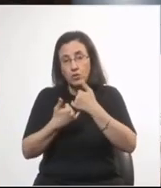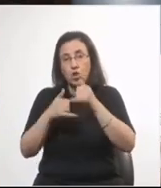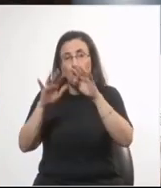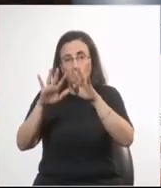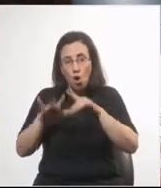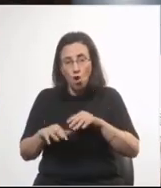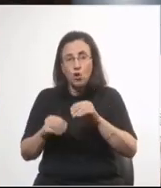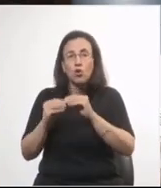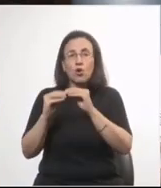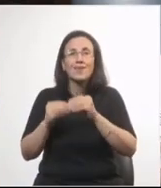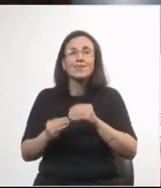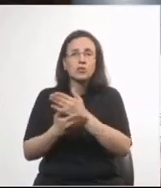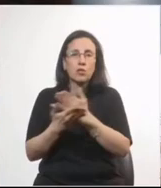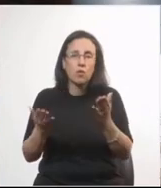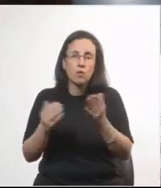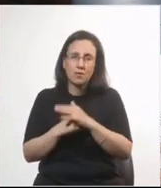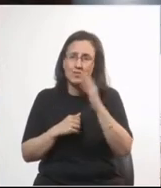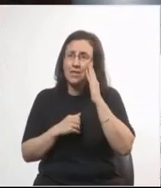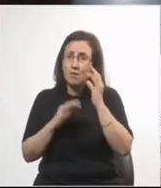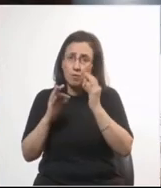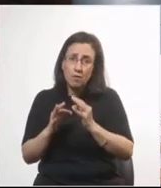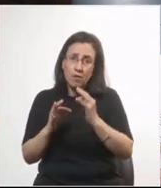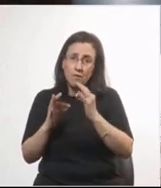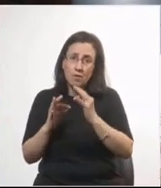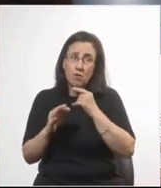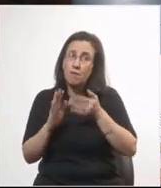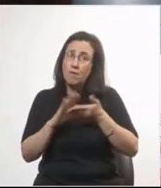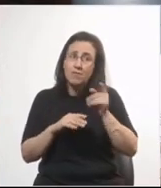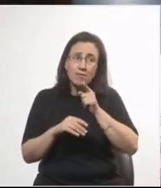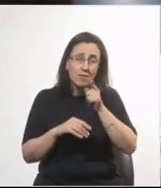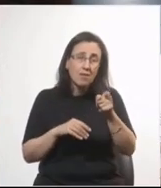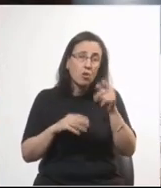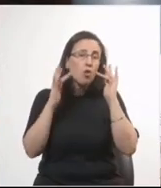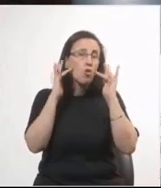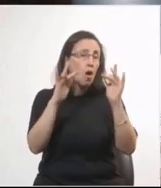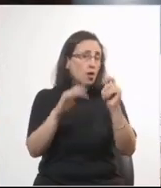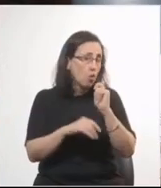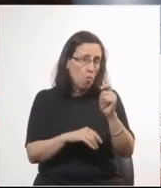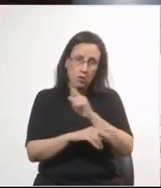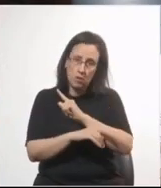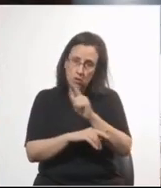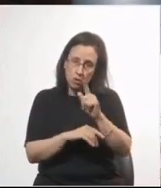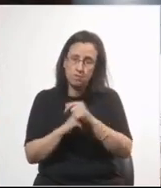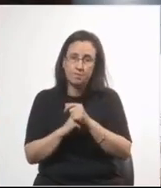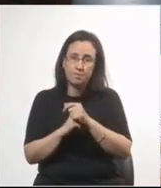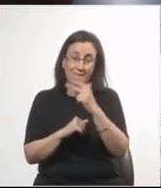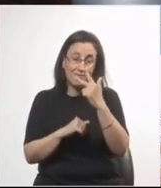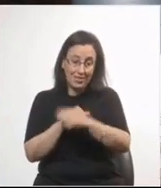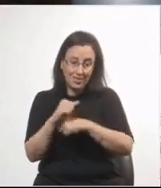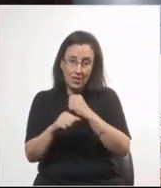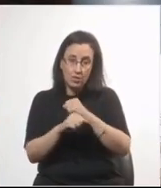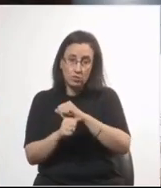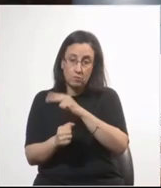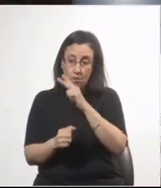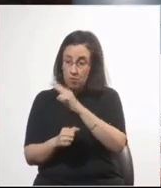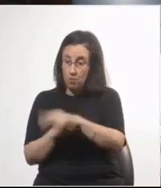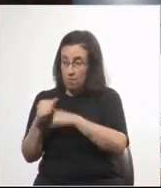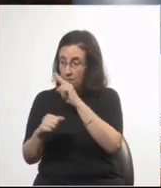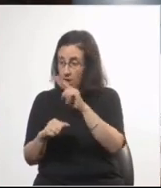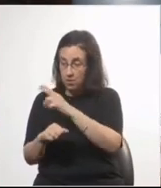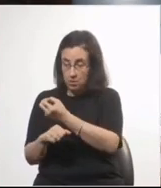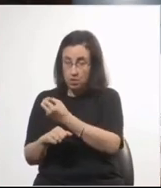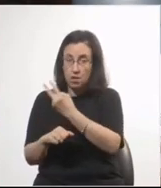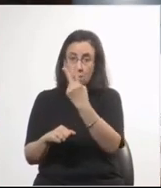cuentas. Sabemos, por ejemplo, que no fueron a la educación pública, porque en los 3 años que van, del 2020 al